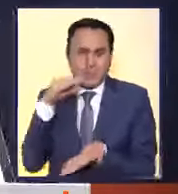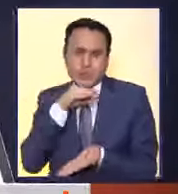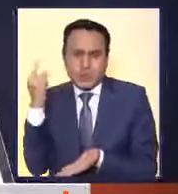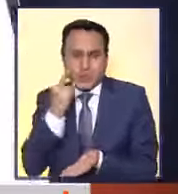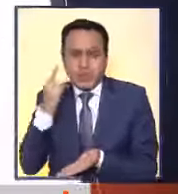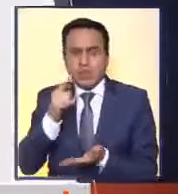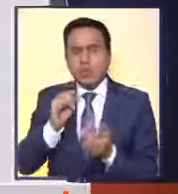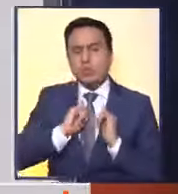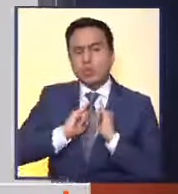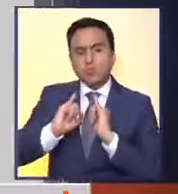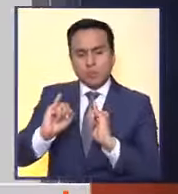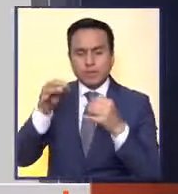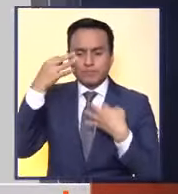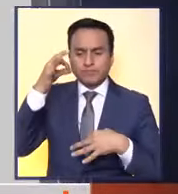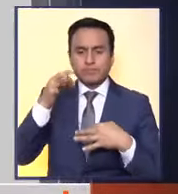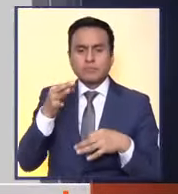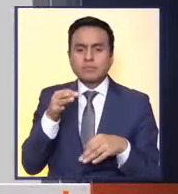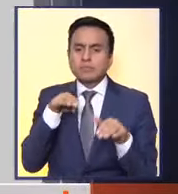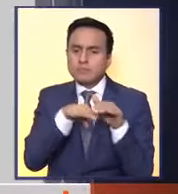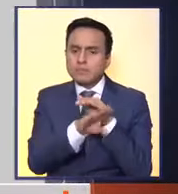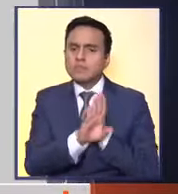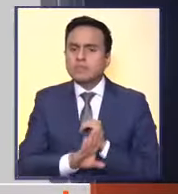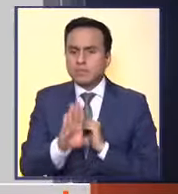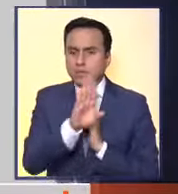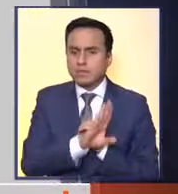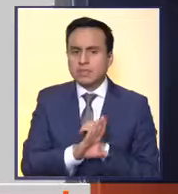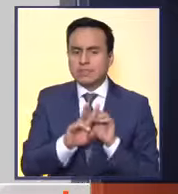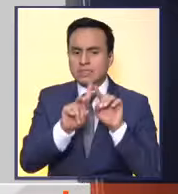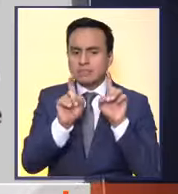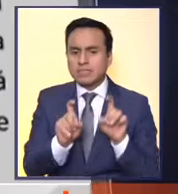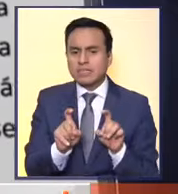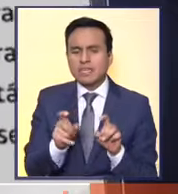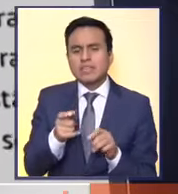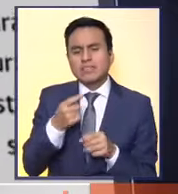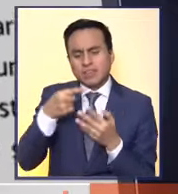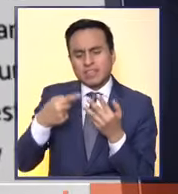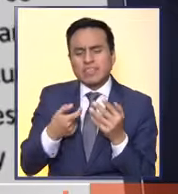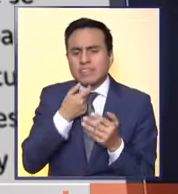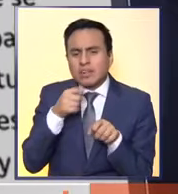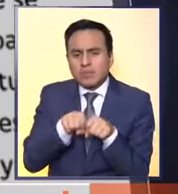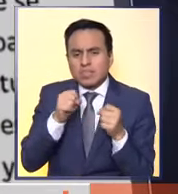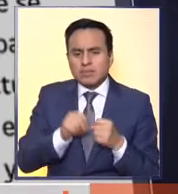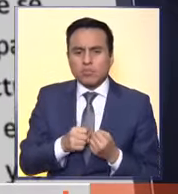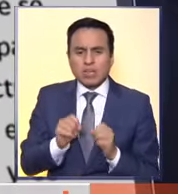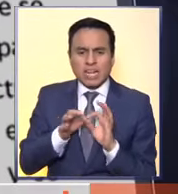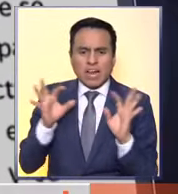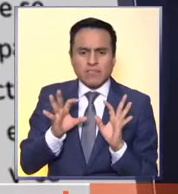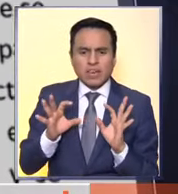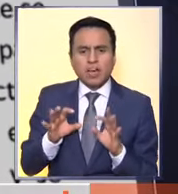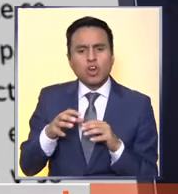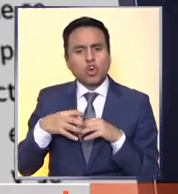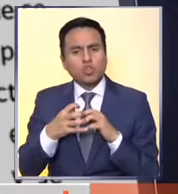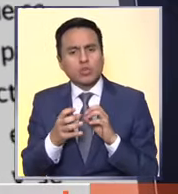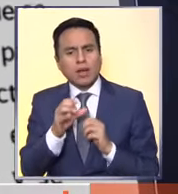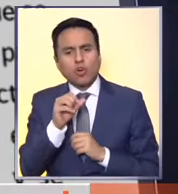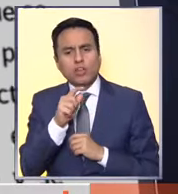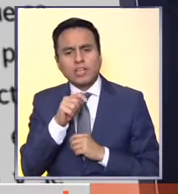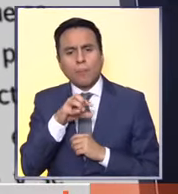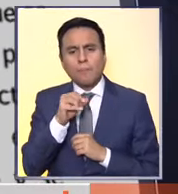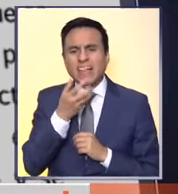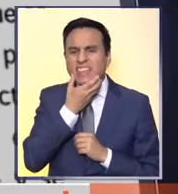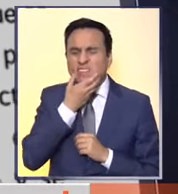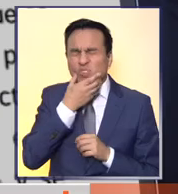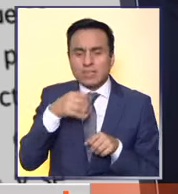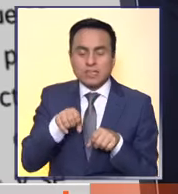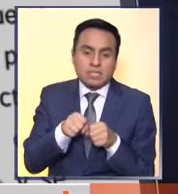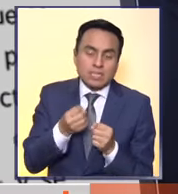comunicado, informaron que aún está internado con diagnóstico de politraumatismo grave, fracturas en la rótula, cótilo y mandíbula, además de la